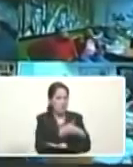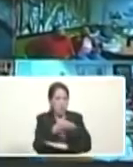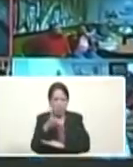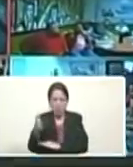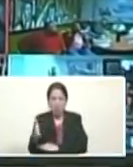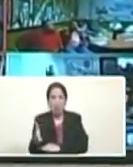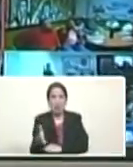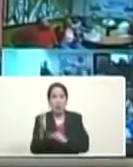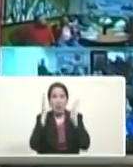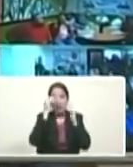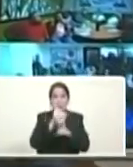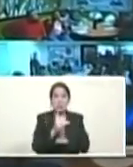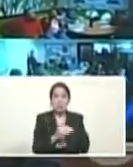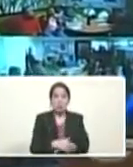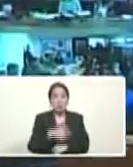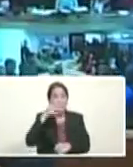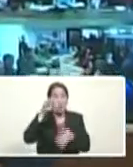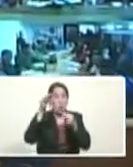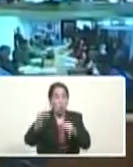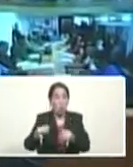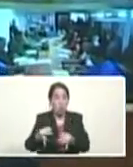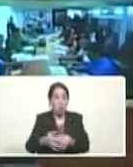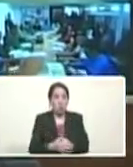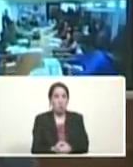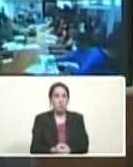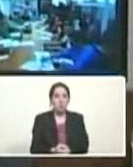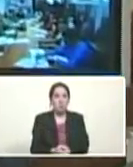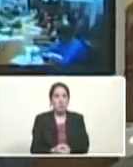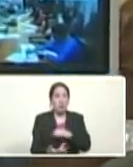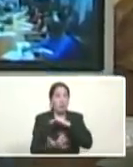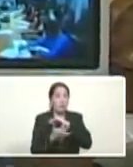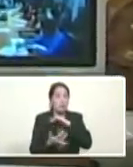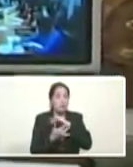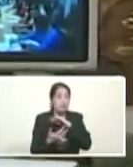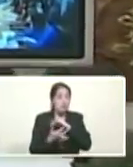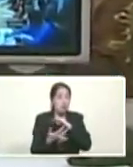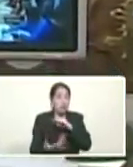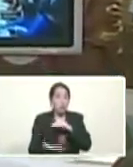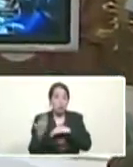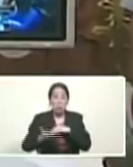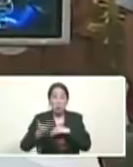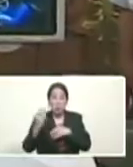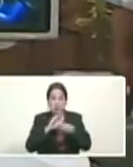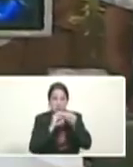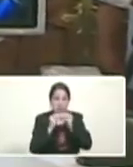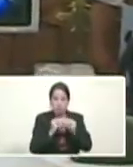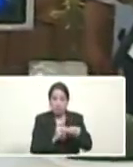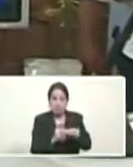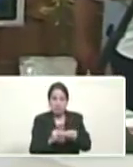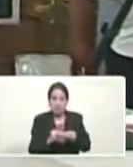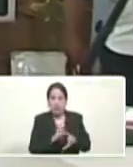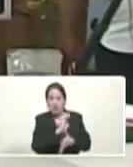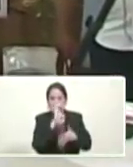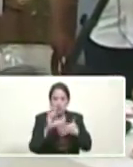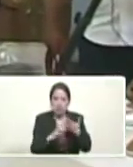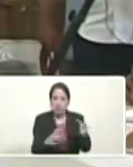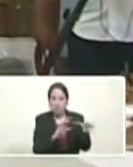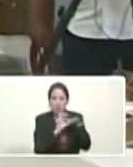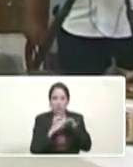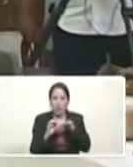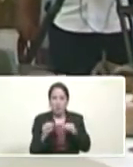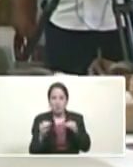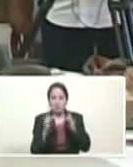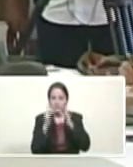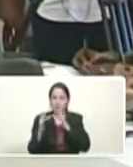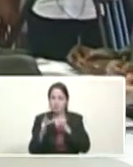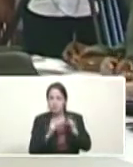es un aseguramiento táctico que debe convertirse en estratégico es